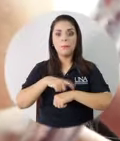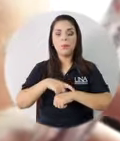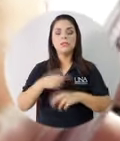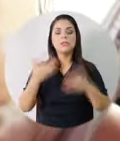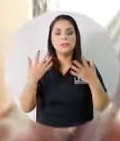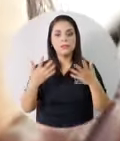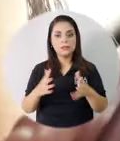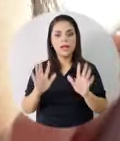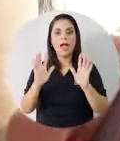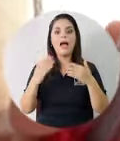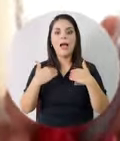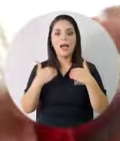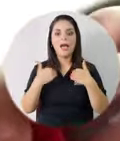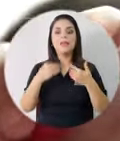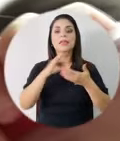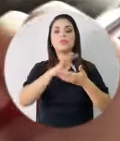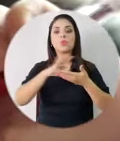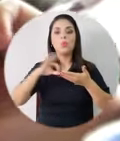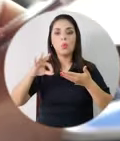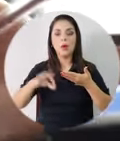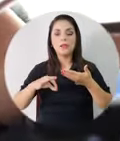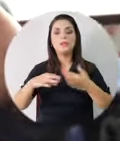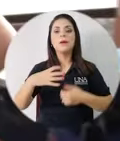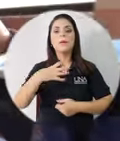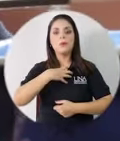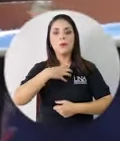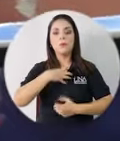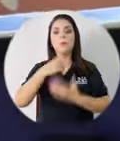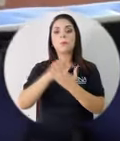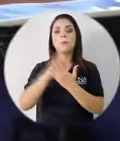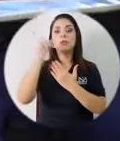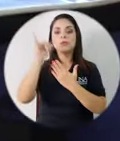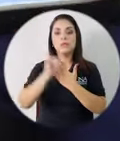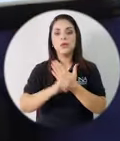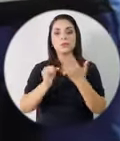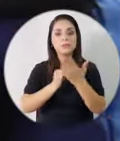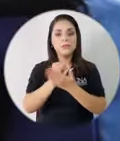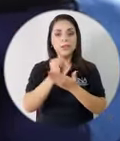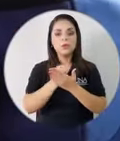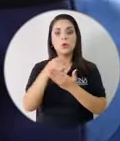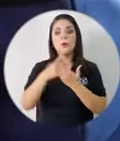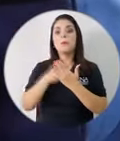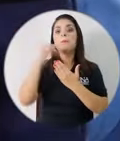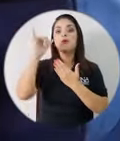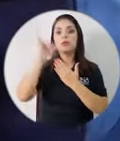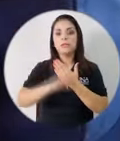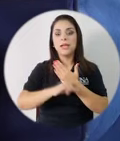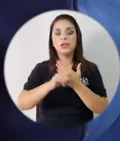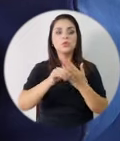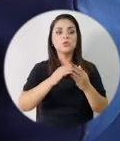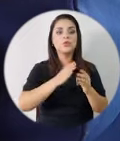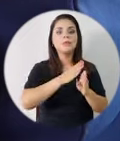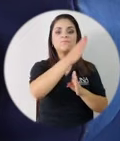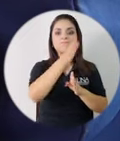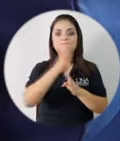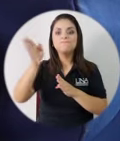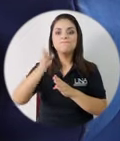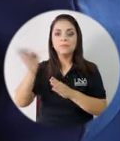desde hace ya tiempo, como decía, ya hay escuelas que tienen sus proyectos de investigación, proyectos de